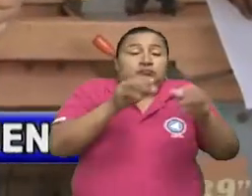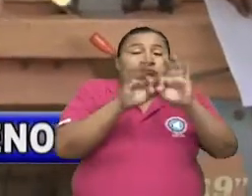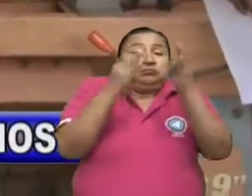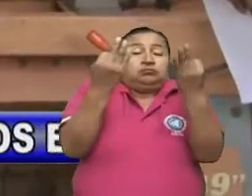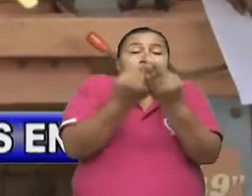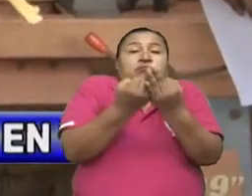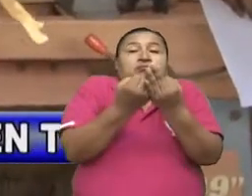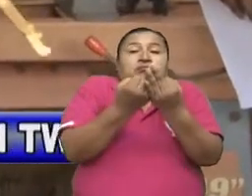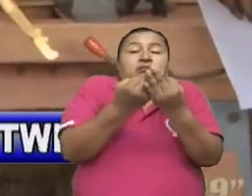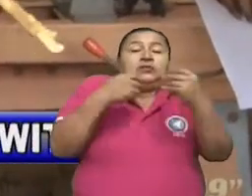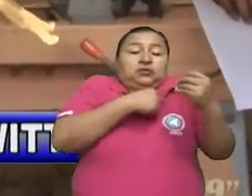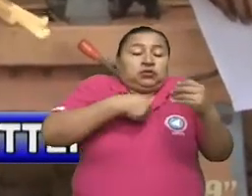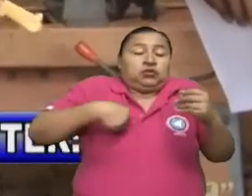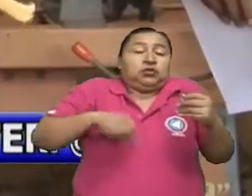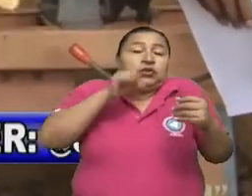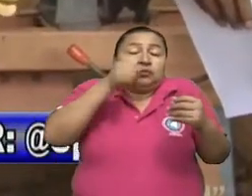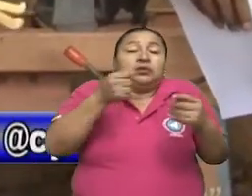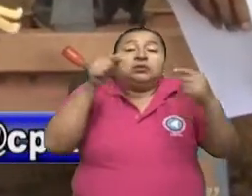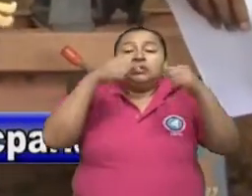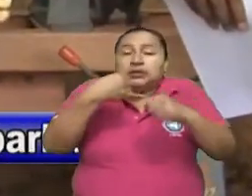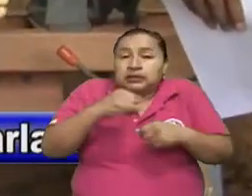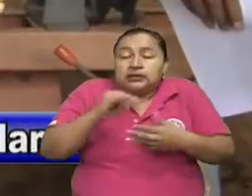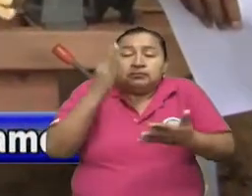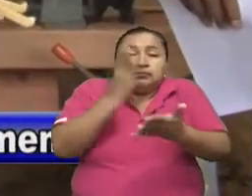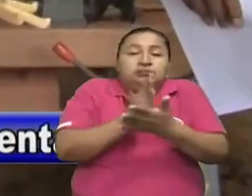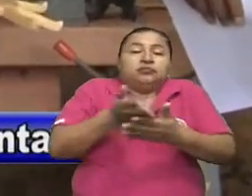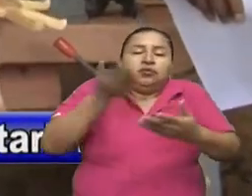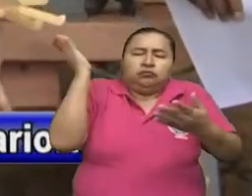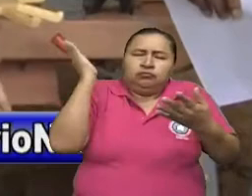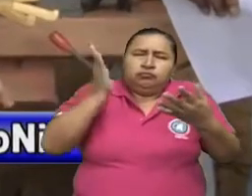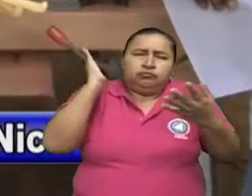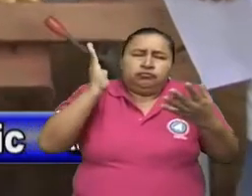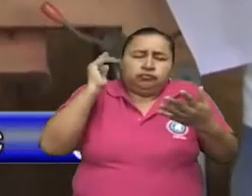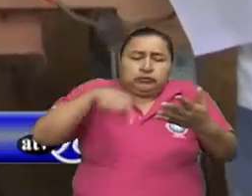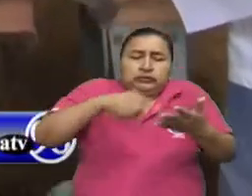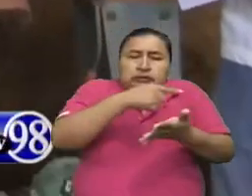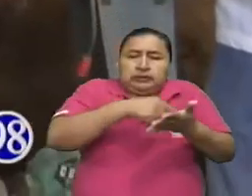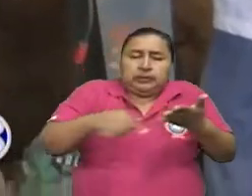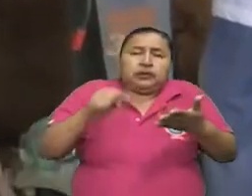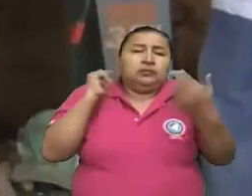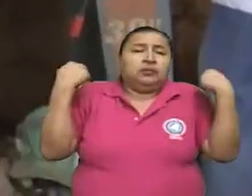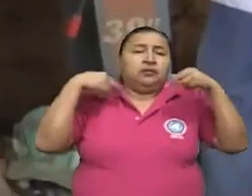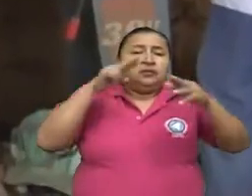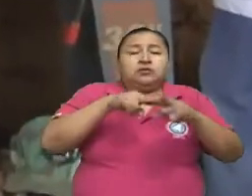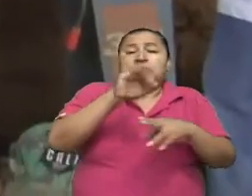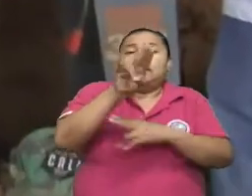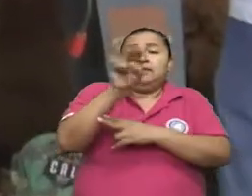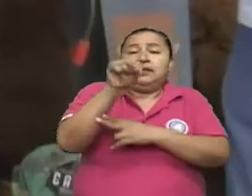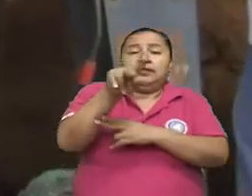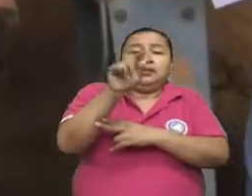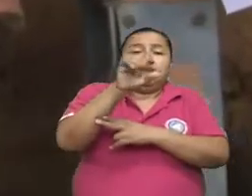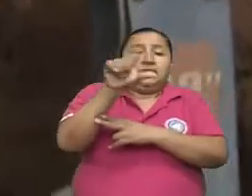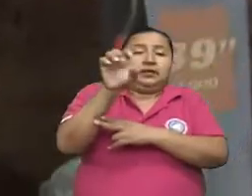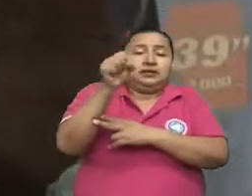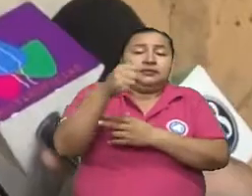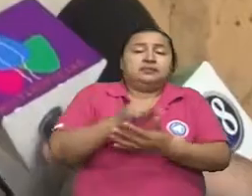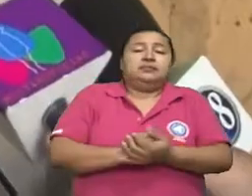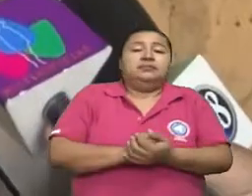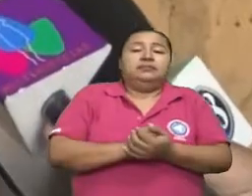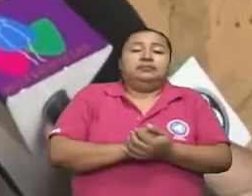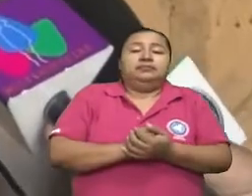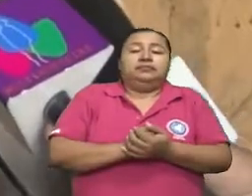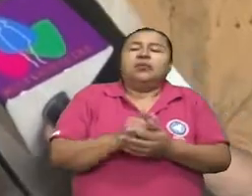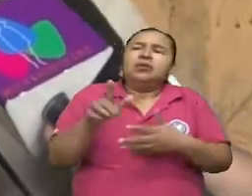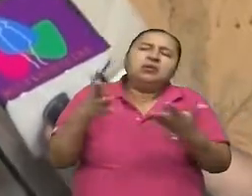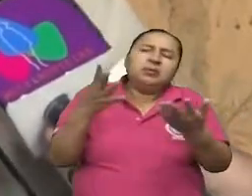Familiar, China-Taiwán, y que será impartido a lo largo de toda esta semana por el maestro Iván Telles. ¿Qué van a